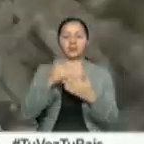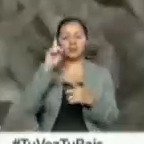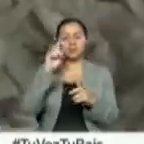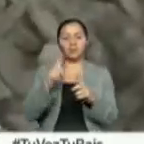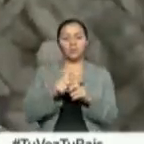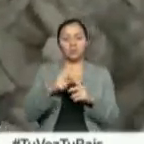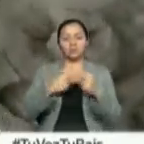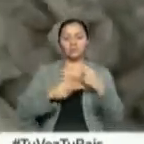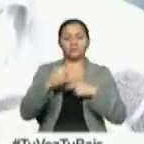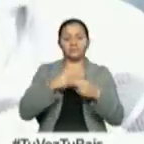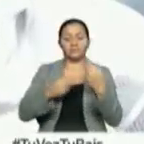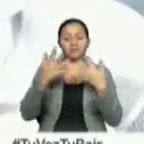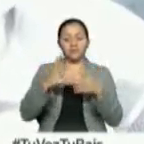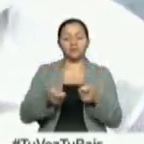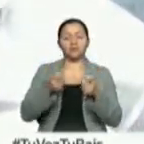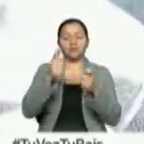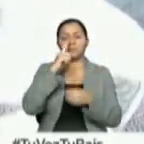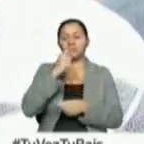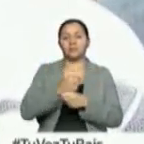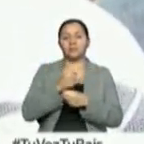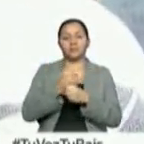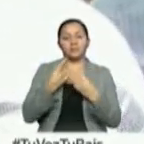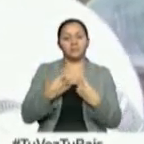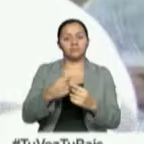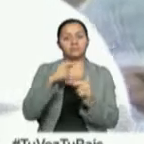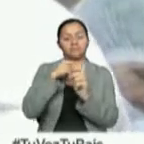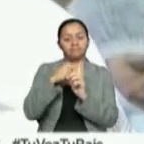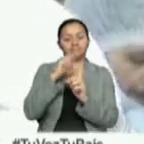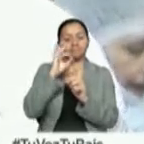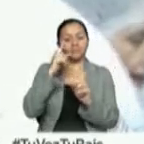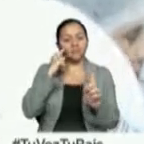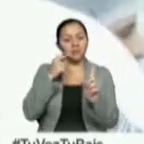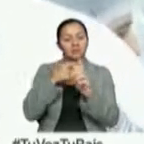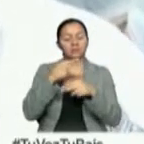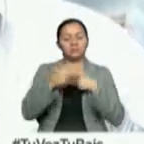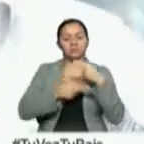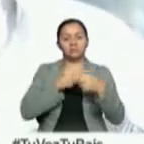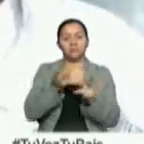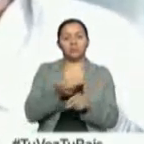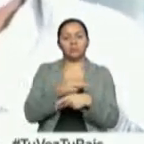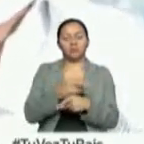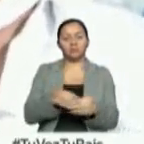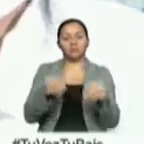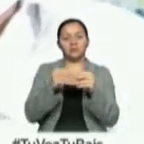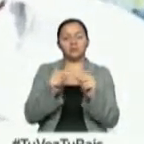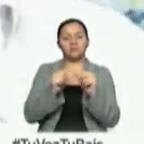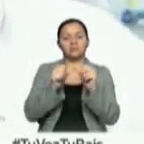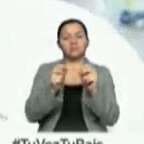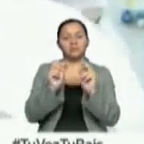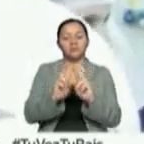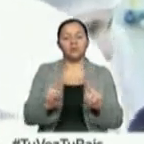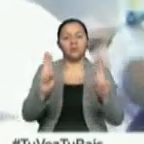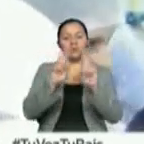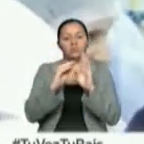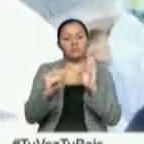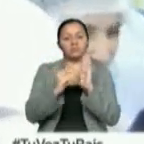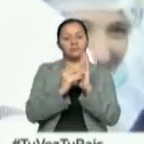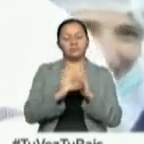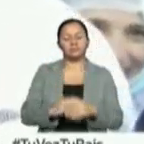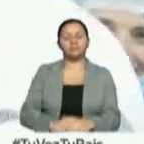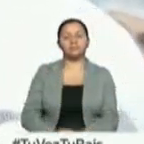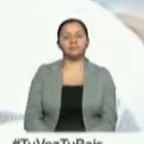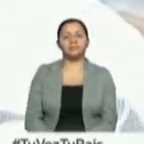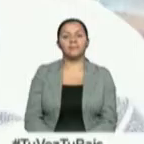comercial generación de empleo eficaz directo en una cadena productiva en un producto que ha mantenido su precio con relativa